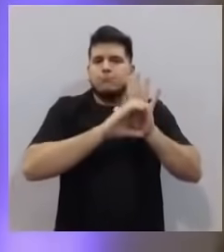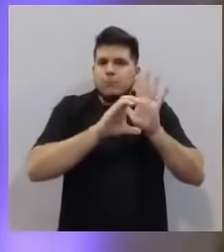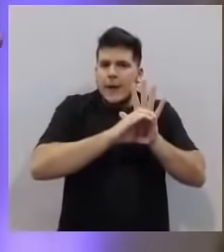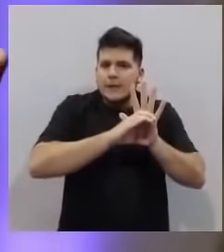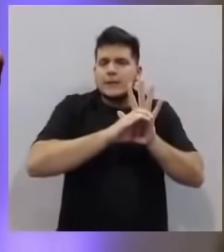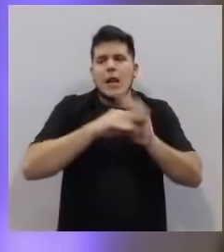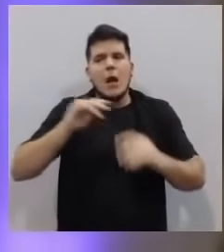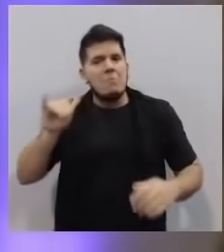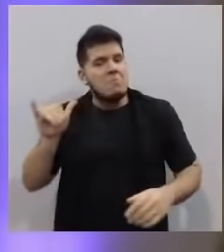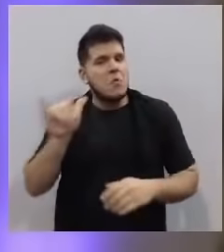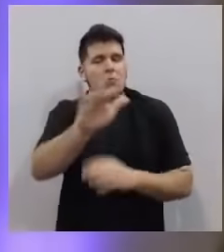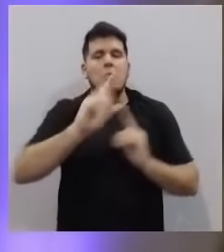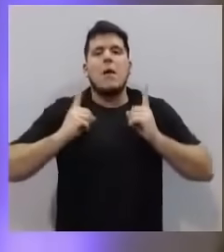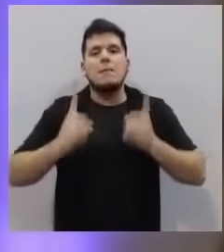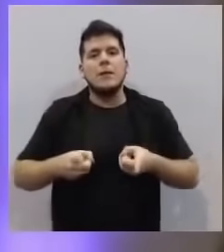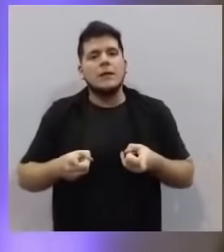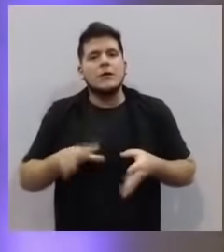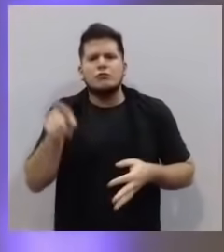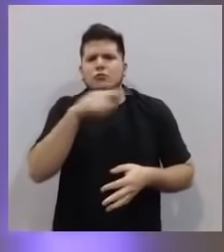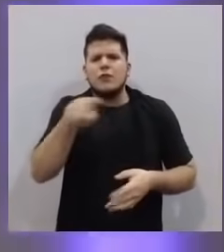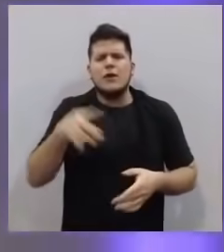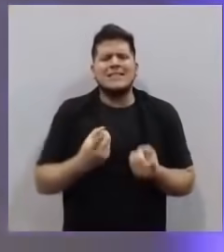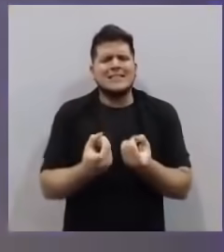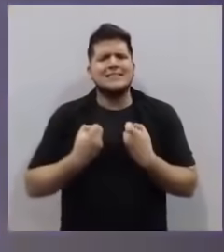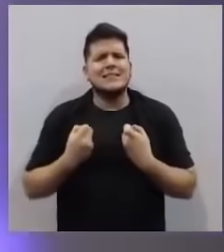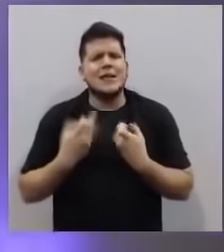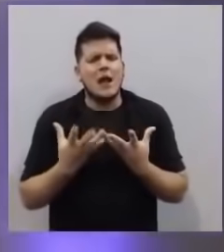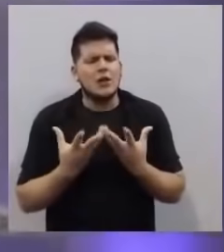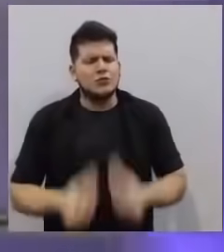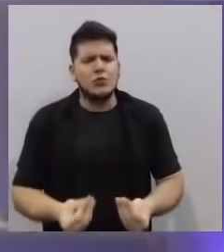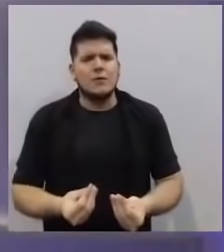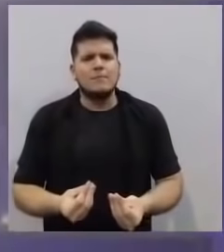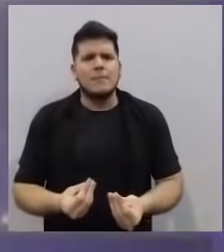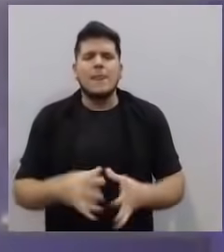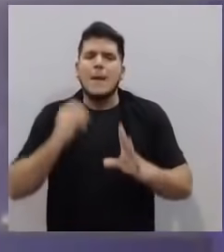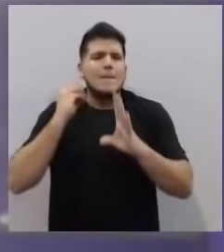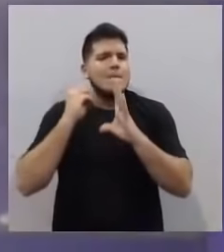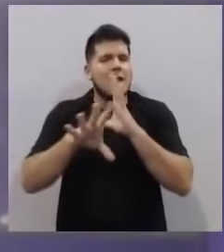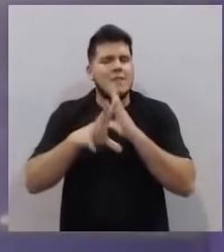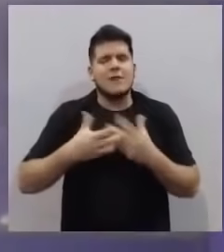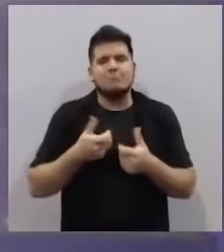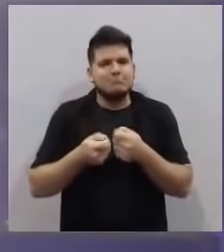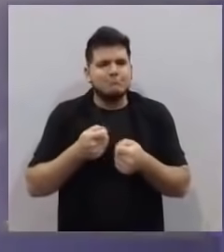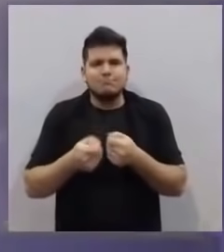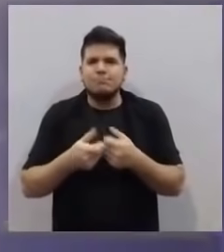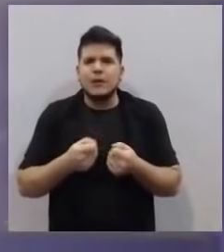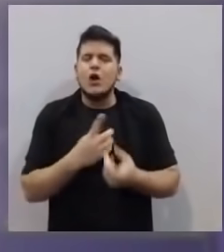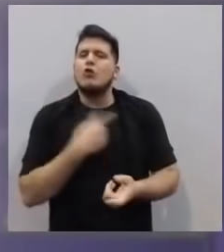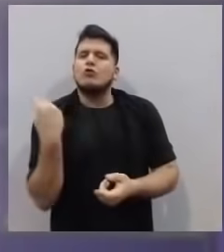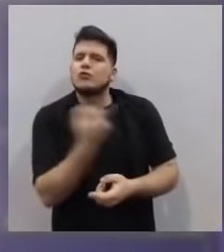/ rescató del hoyo de la perdición y te está dando la corona de